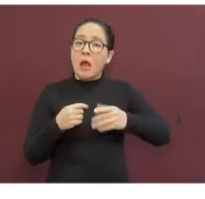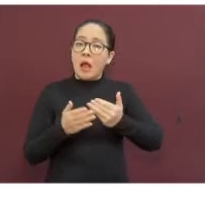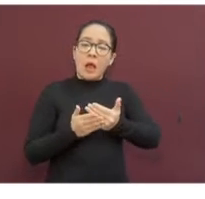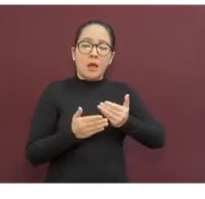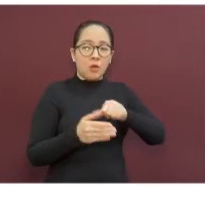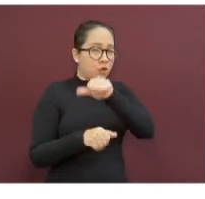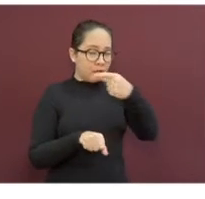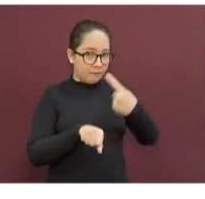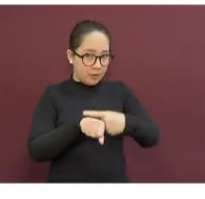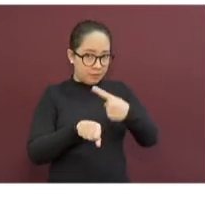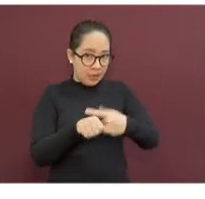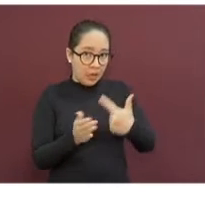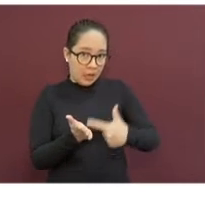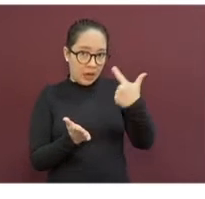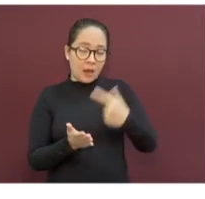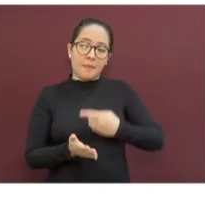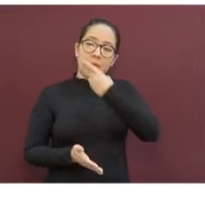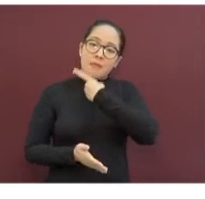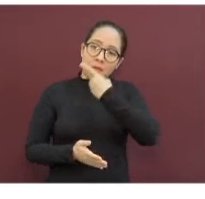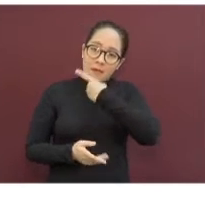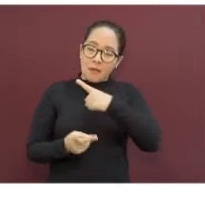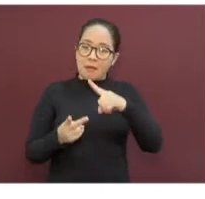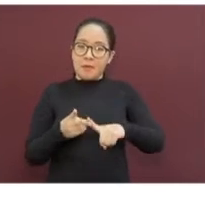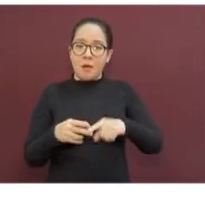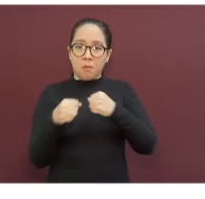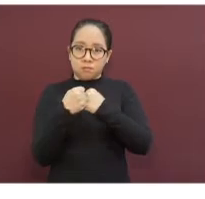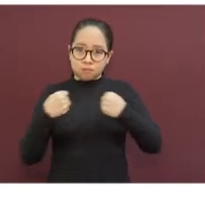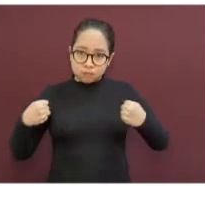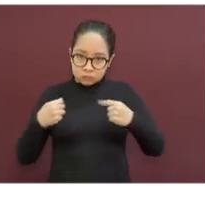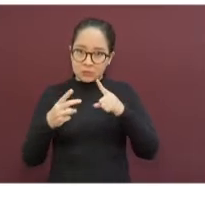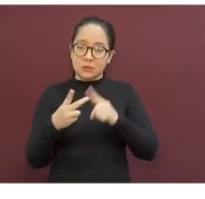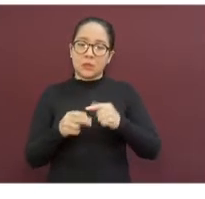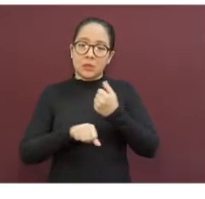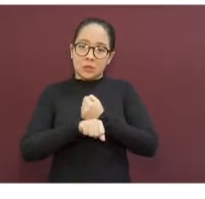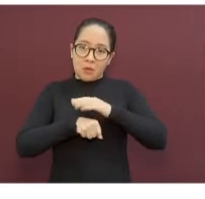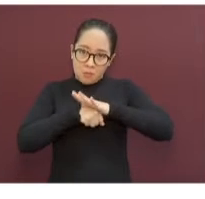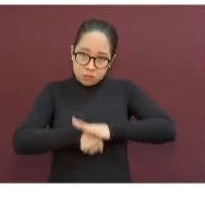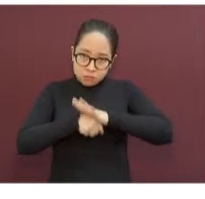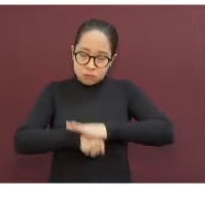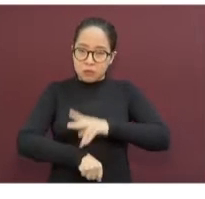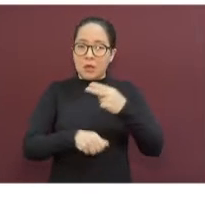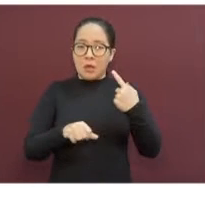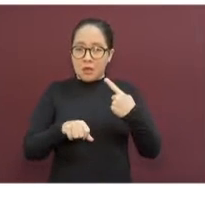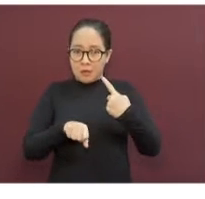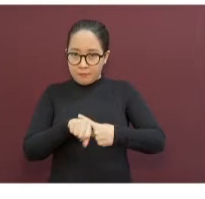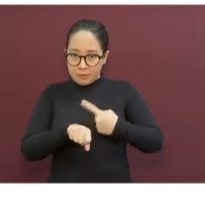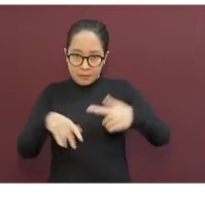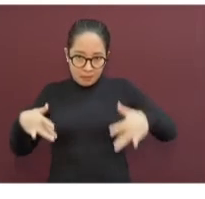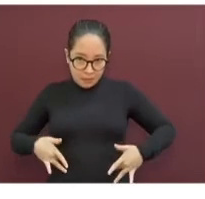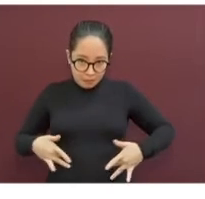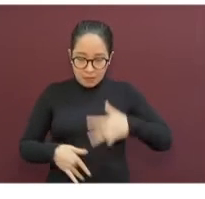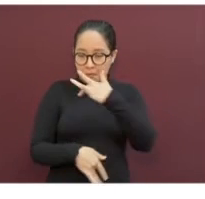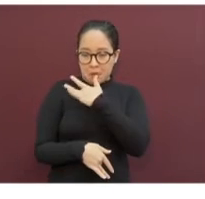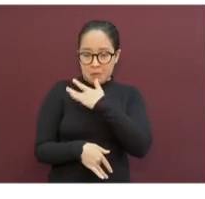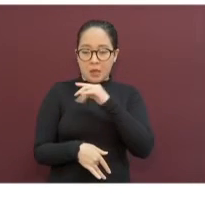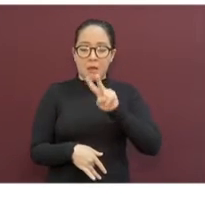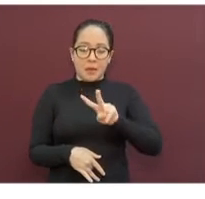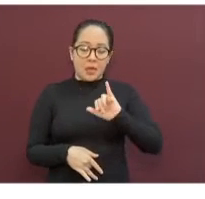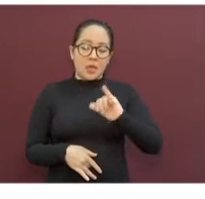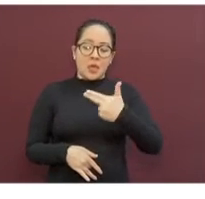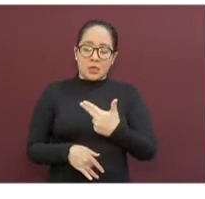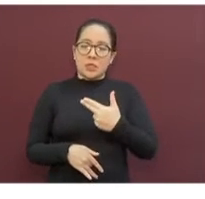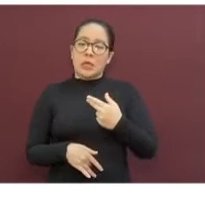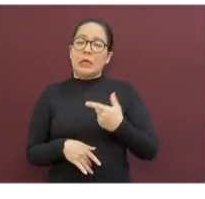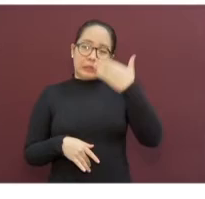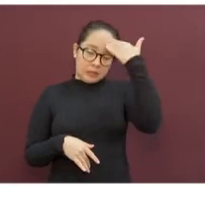crónica como hipertensión diabetes obesidad enfermedad renal cardiaca incluso vih entre